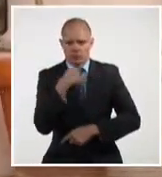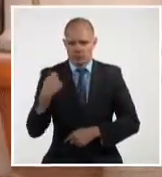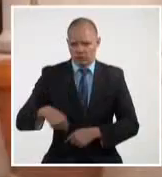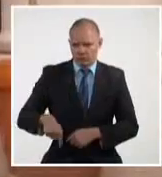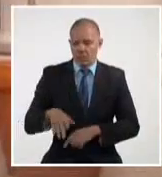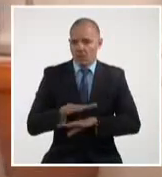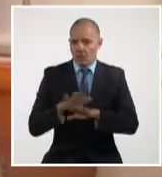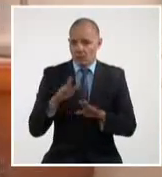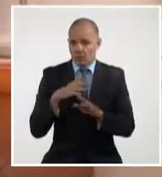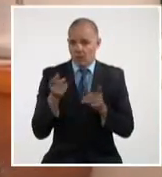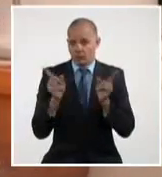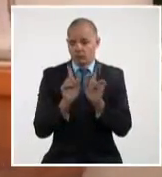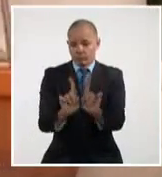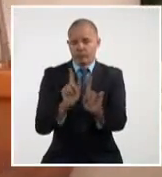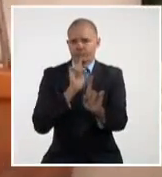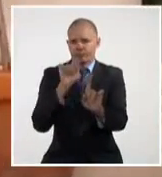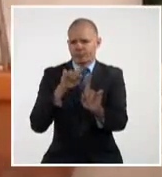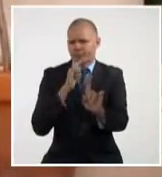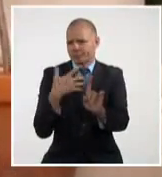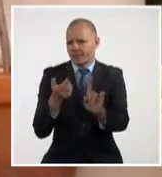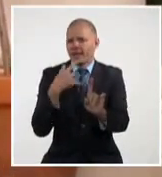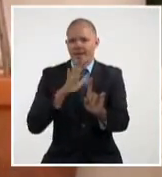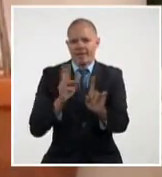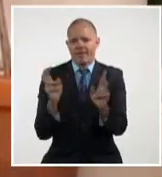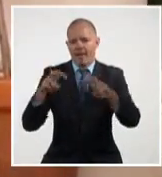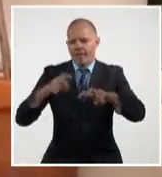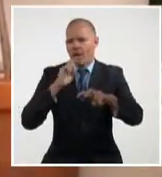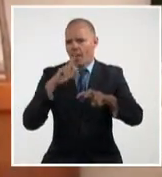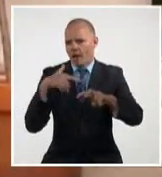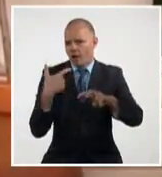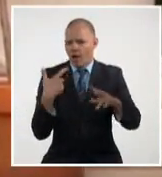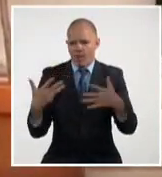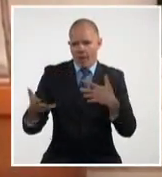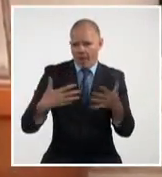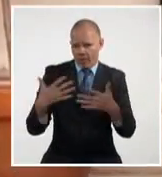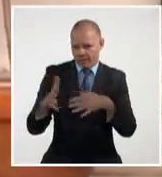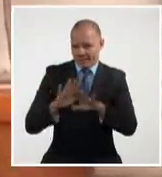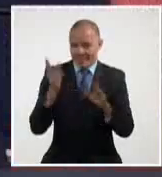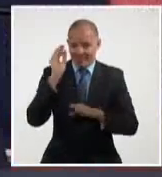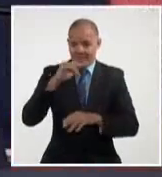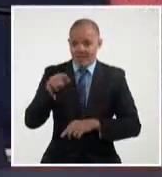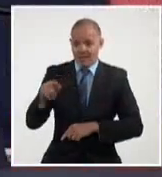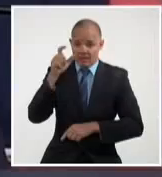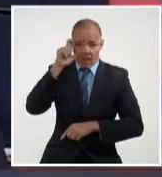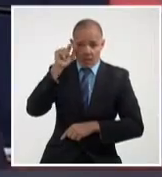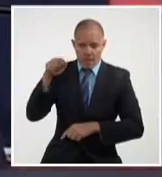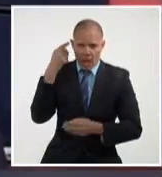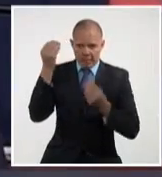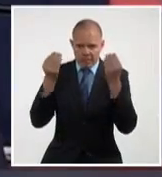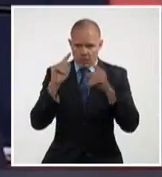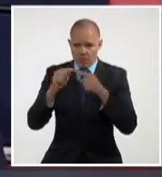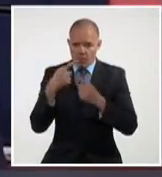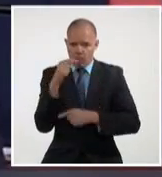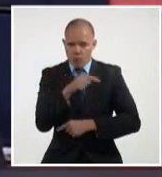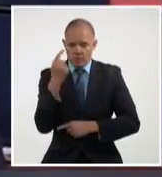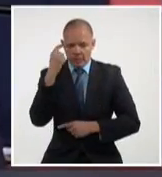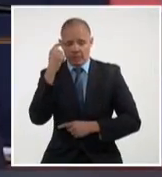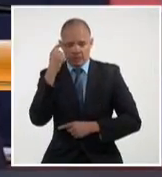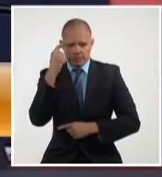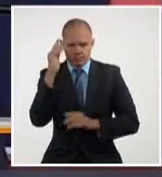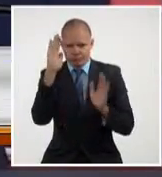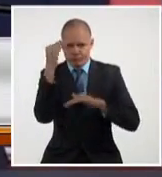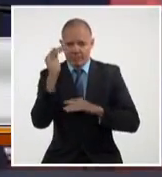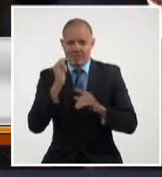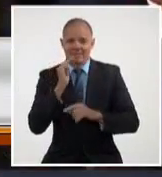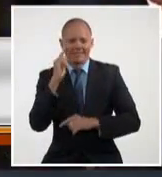Unión sintetizó la versión amable de la pugna que más le preocupa a su administración. Hoy día tenemos la posición más fuerte